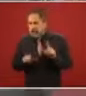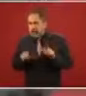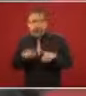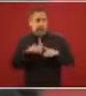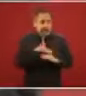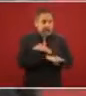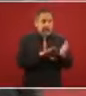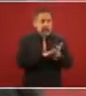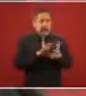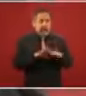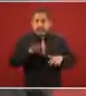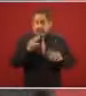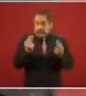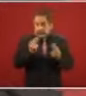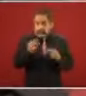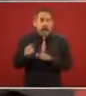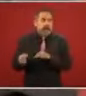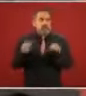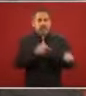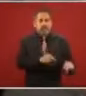donde se requiere. Y